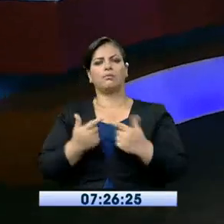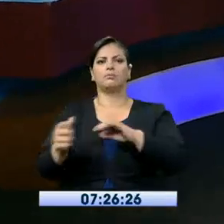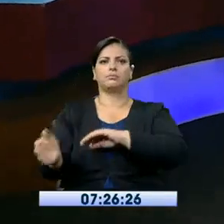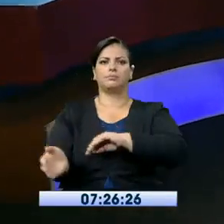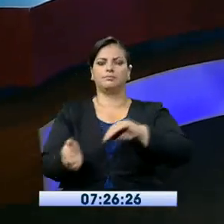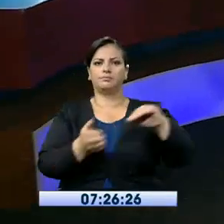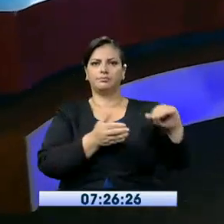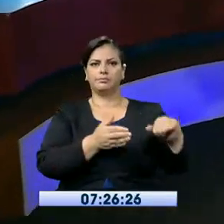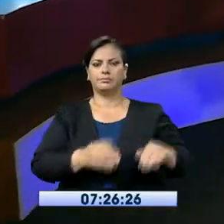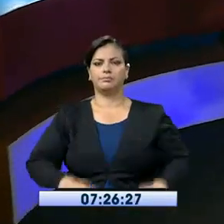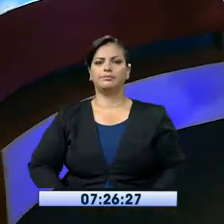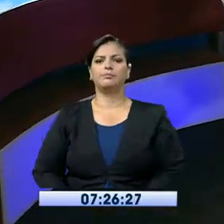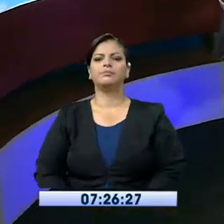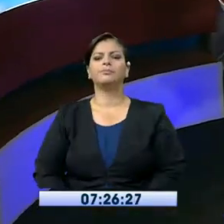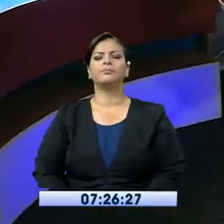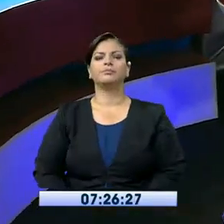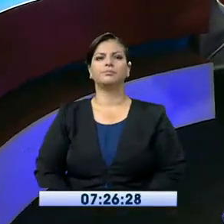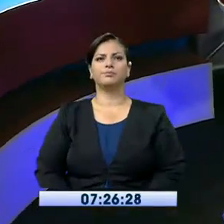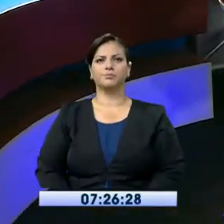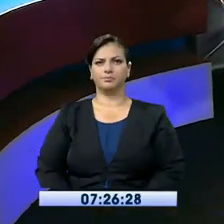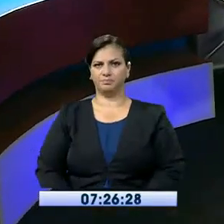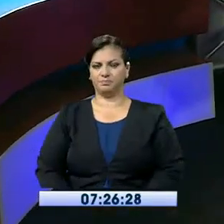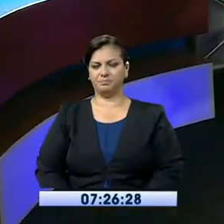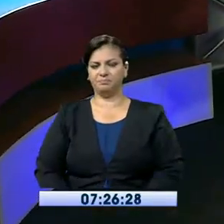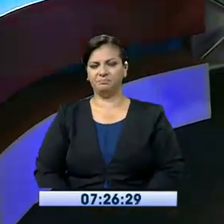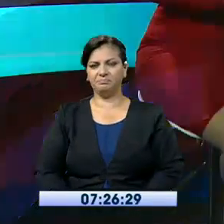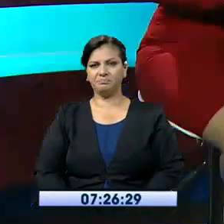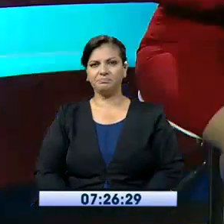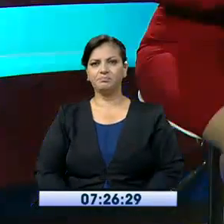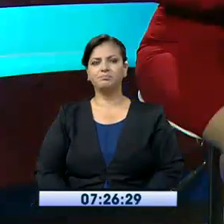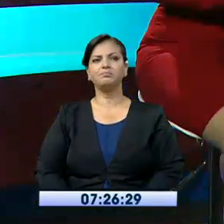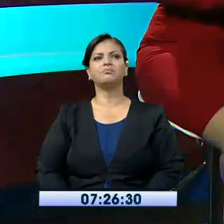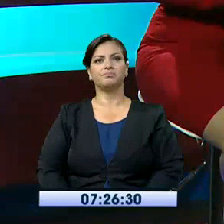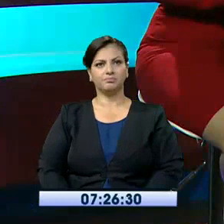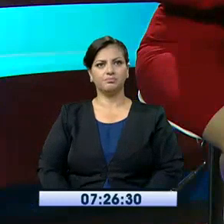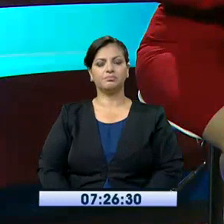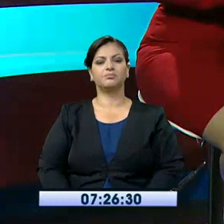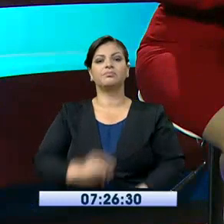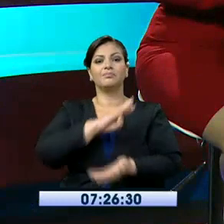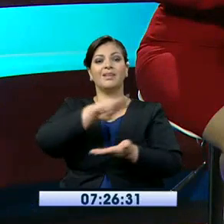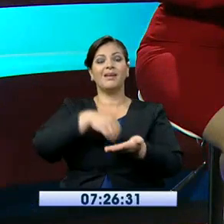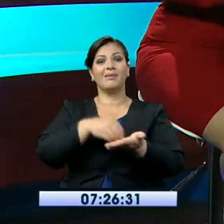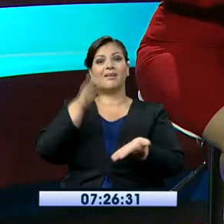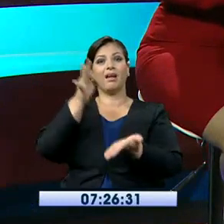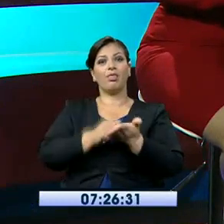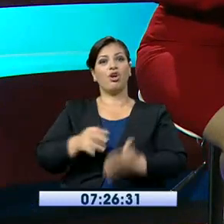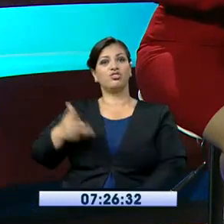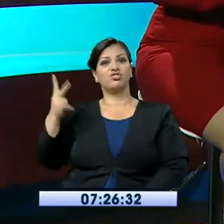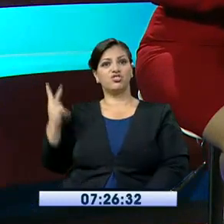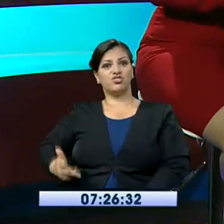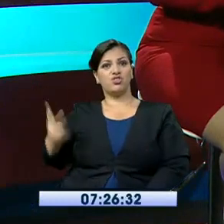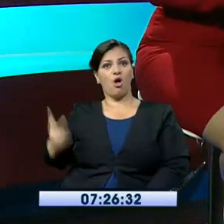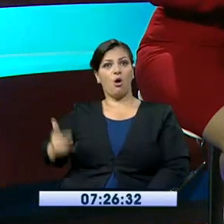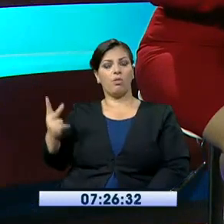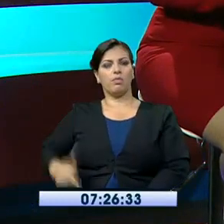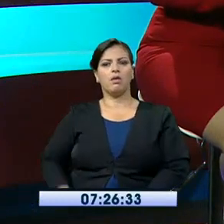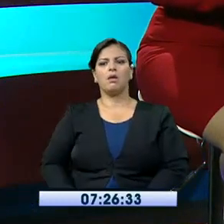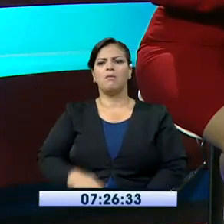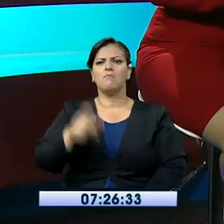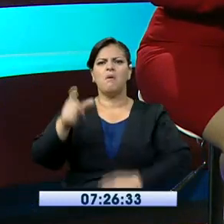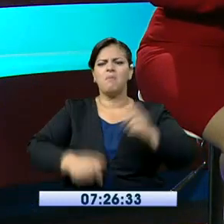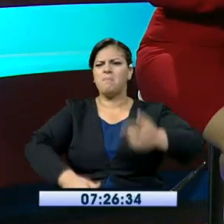un corte a la altura del cuello durante una riña callejera en el cantón Chone, provincia de Manabí. El presunto autor del